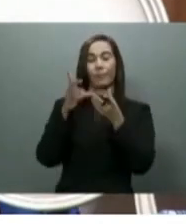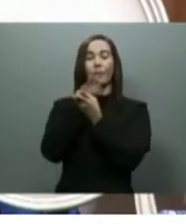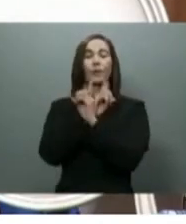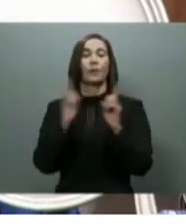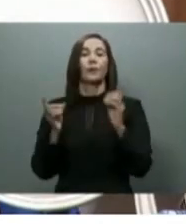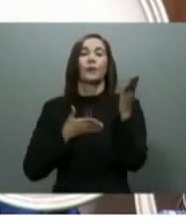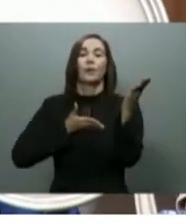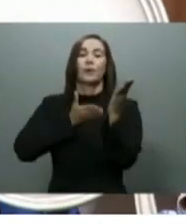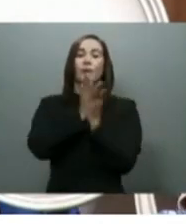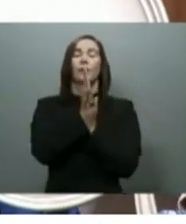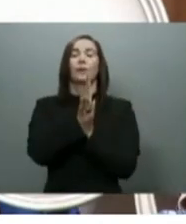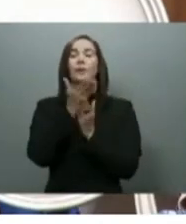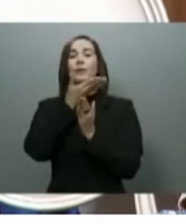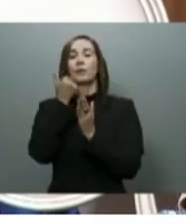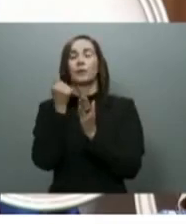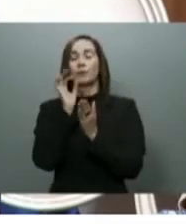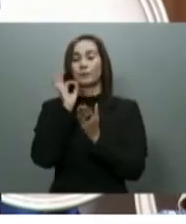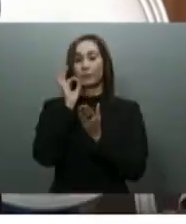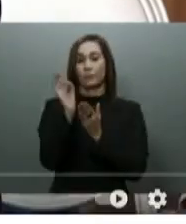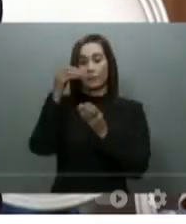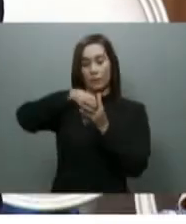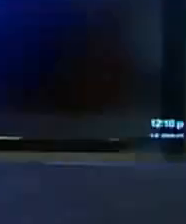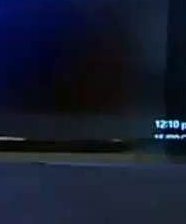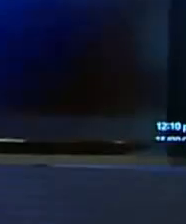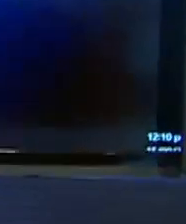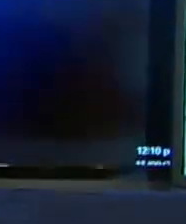ahora mismo, le estamos dando seguimiento. En otro orden, banda.